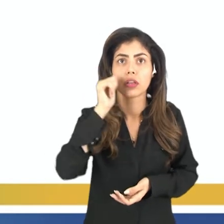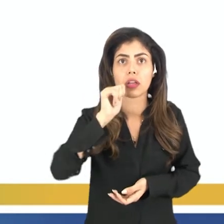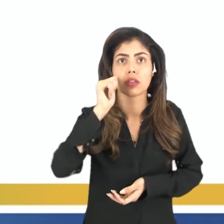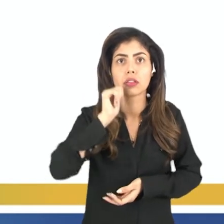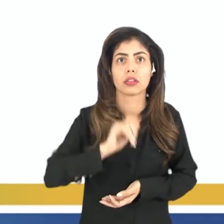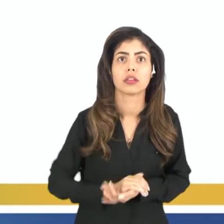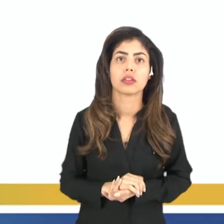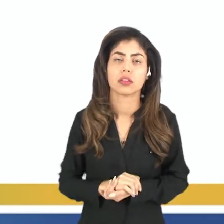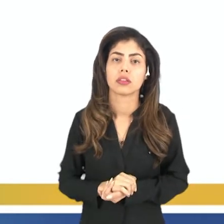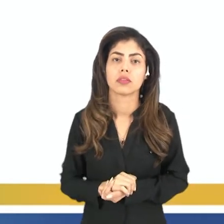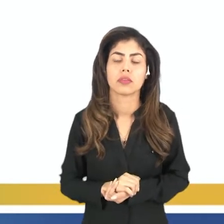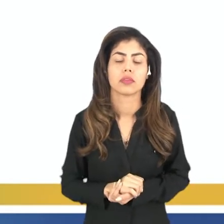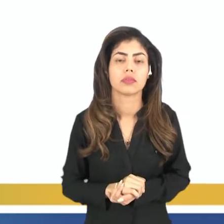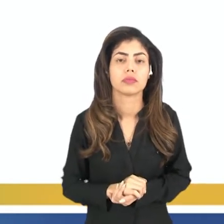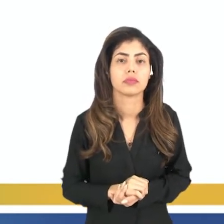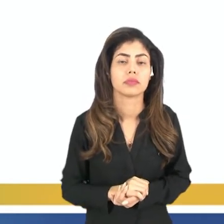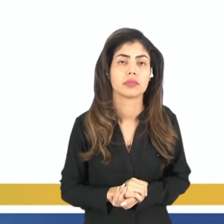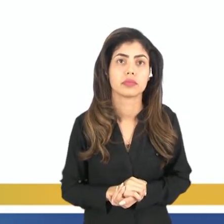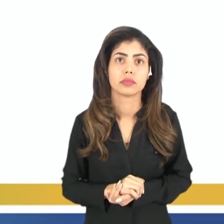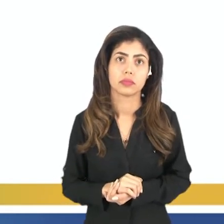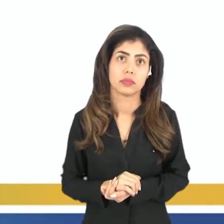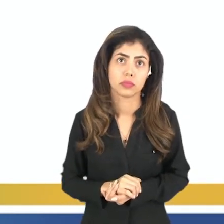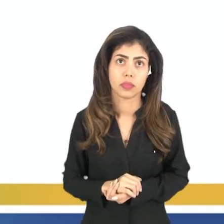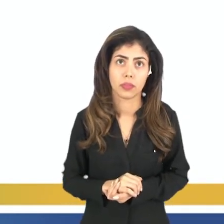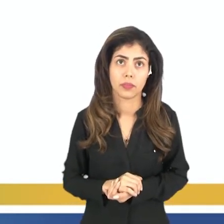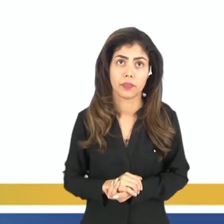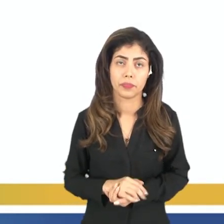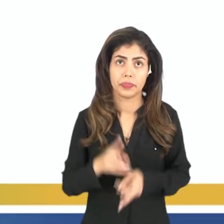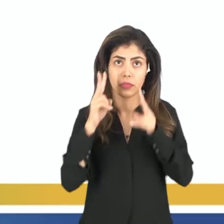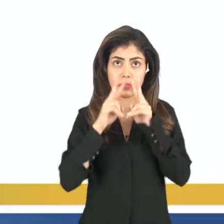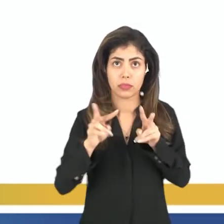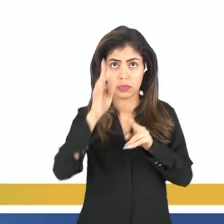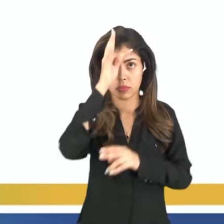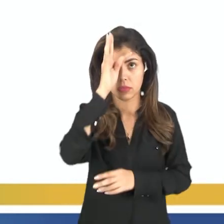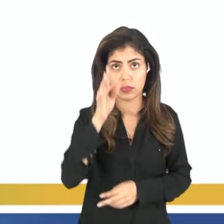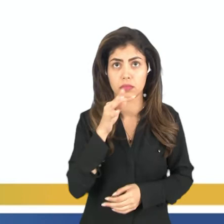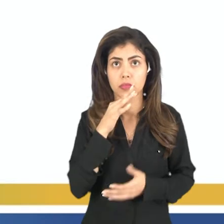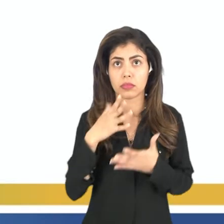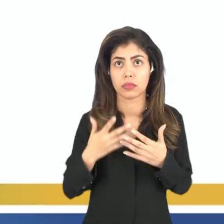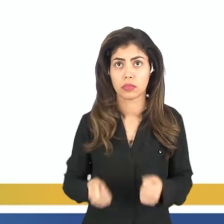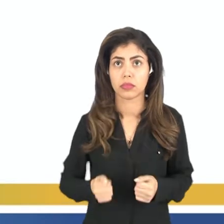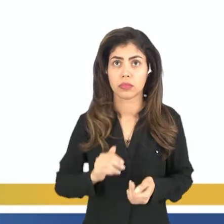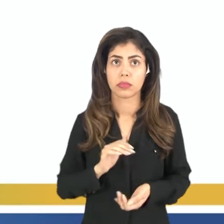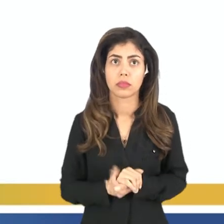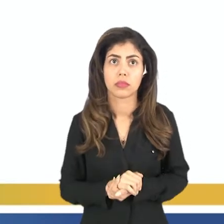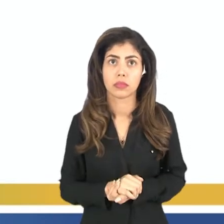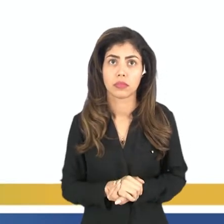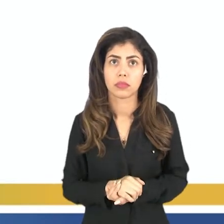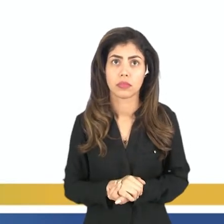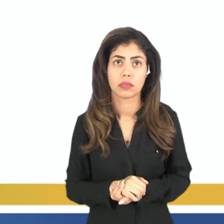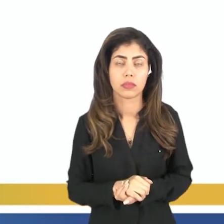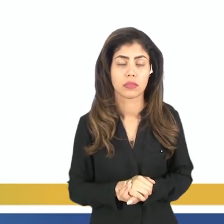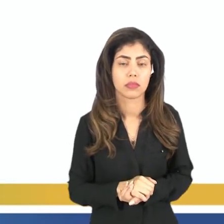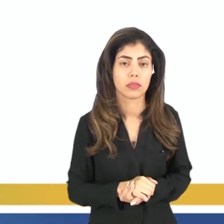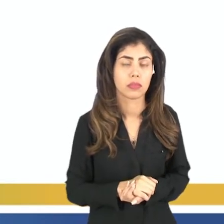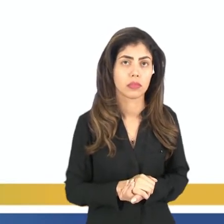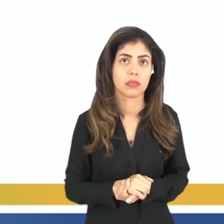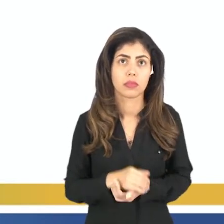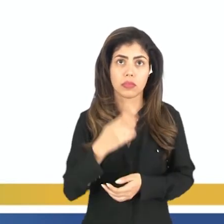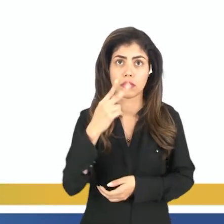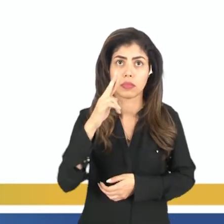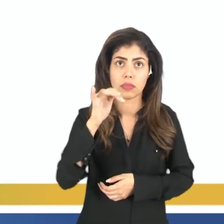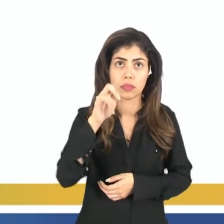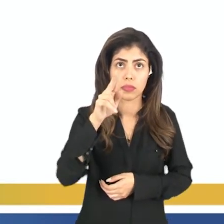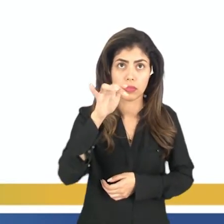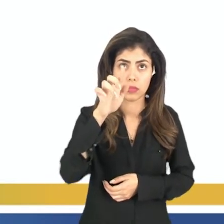las mujeres han sido distintos. La visión tradicional ha asumido que el varón es el que